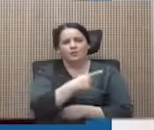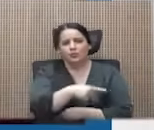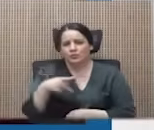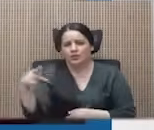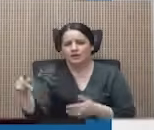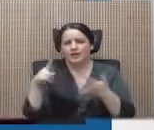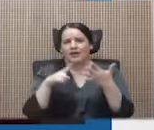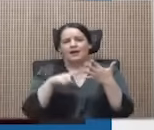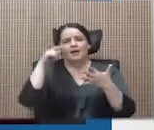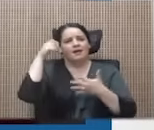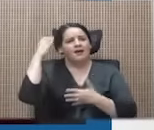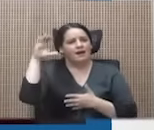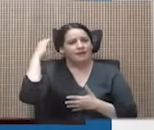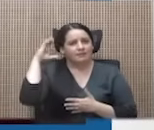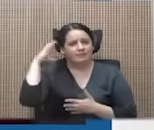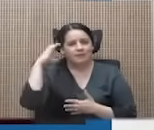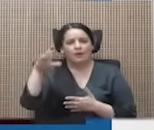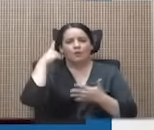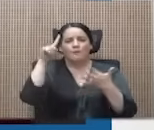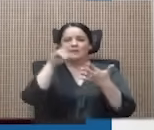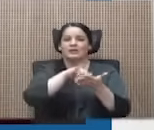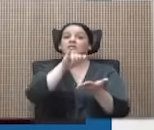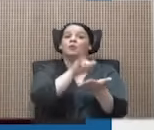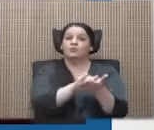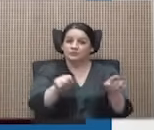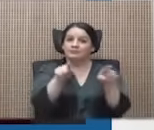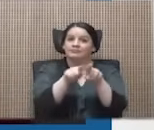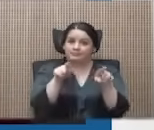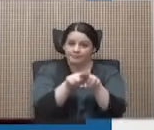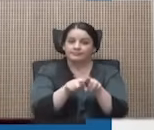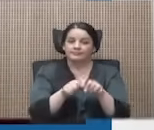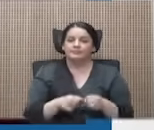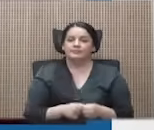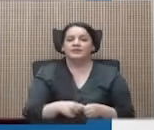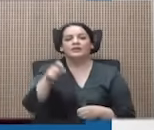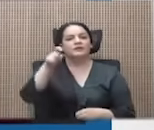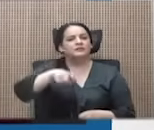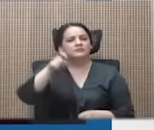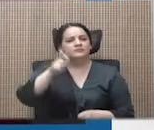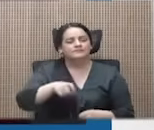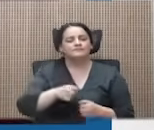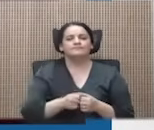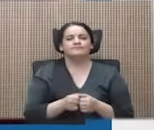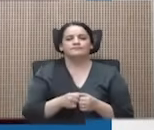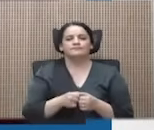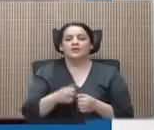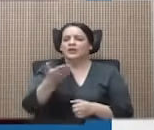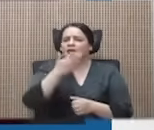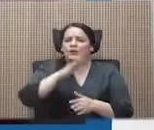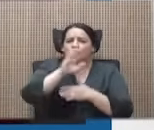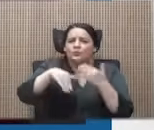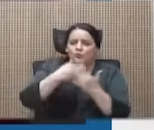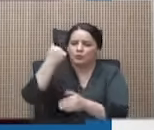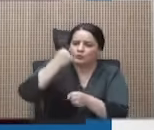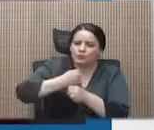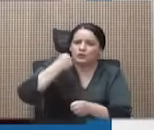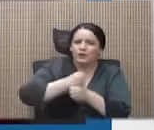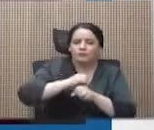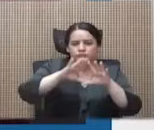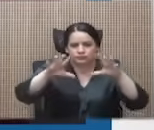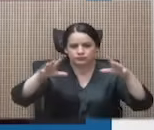para Cartago, para San José también. Necesitamos que todos trabajemos en